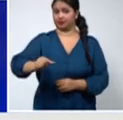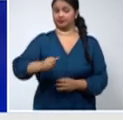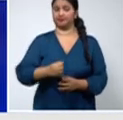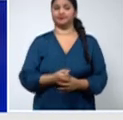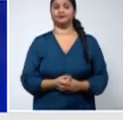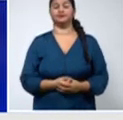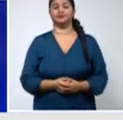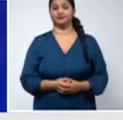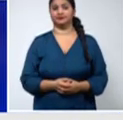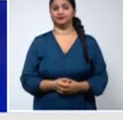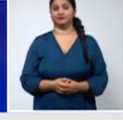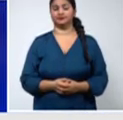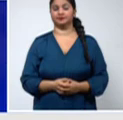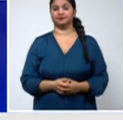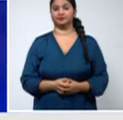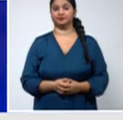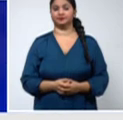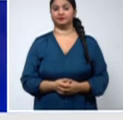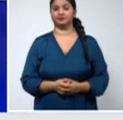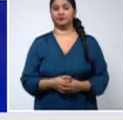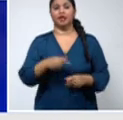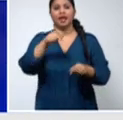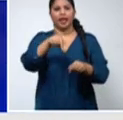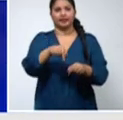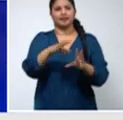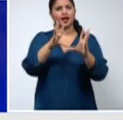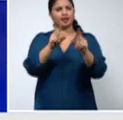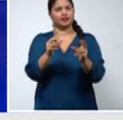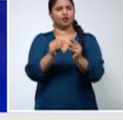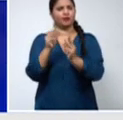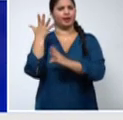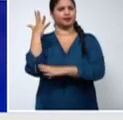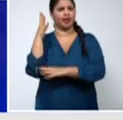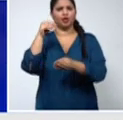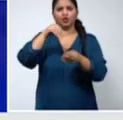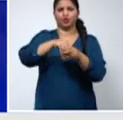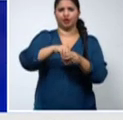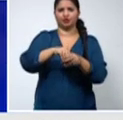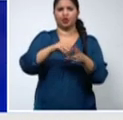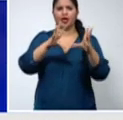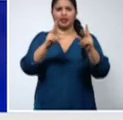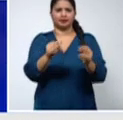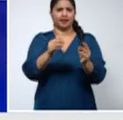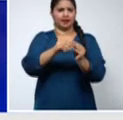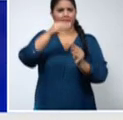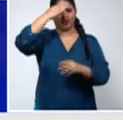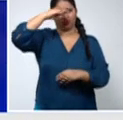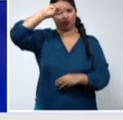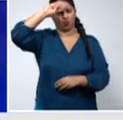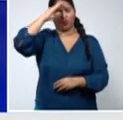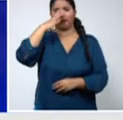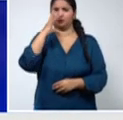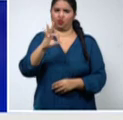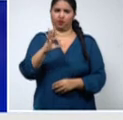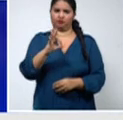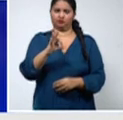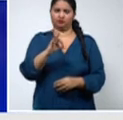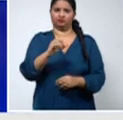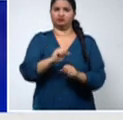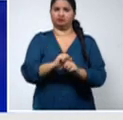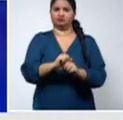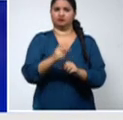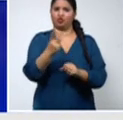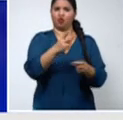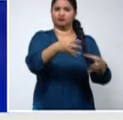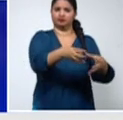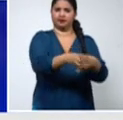en la transmisión de las provincias de donde son, pero de todas formas los mencionamos. 3 de la provincia de La Habana,